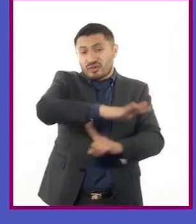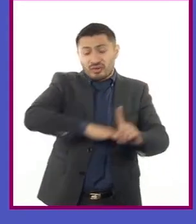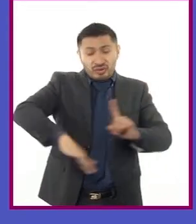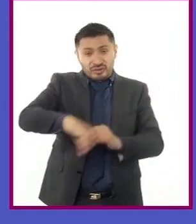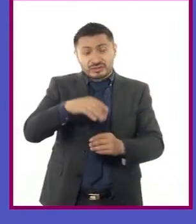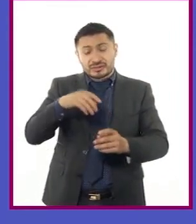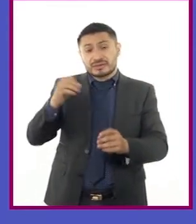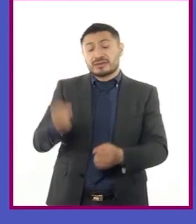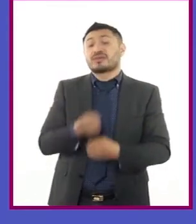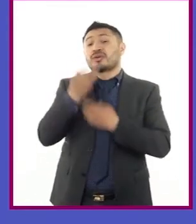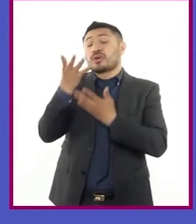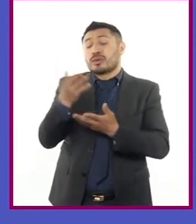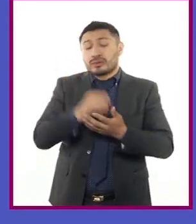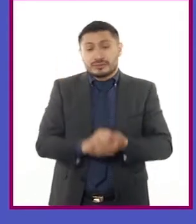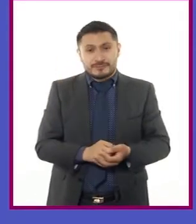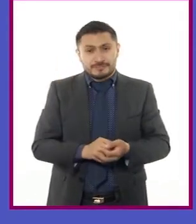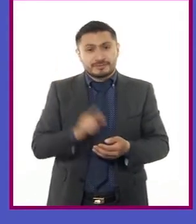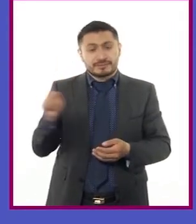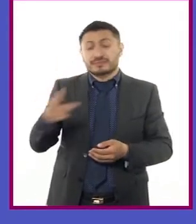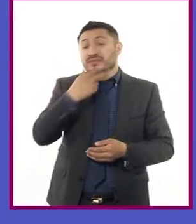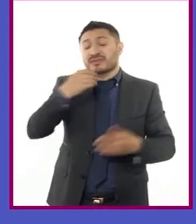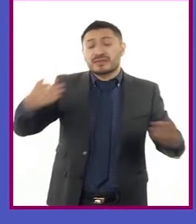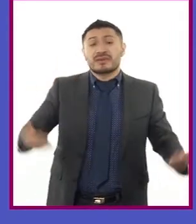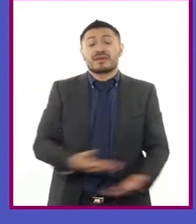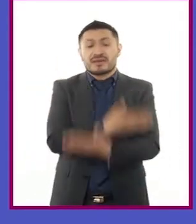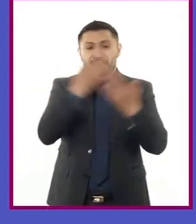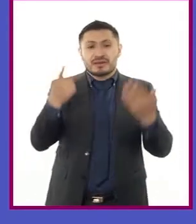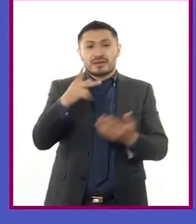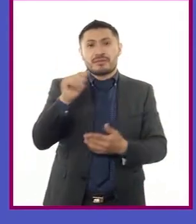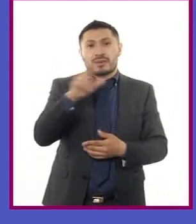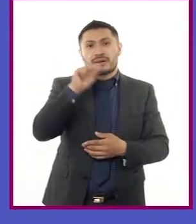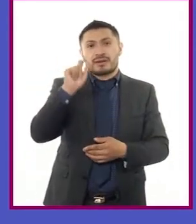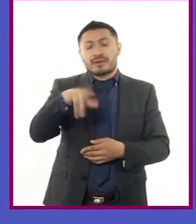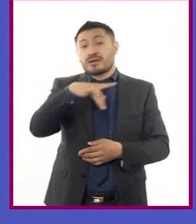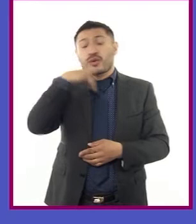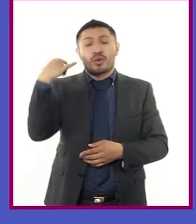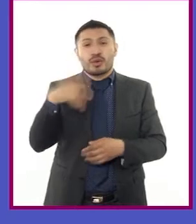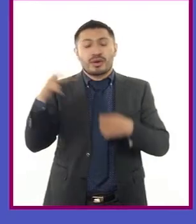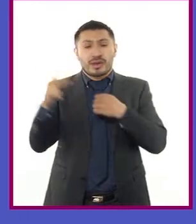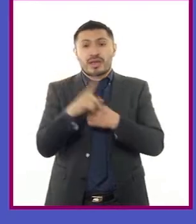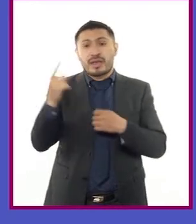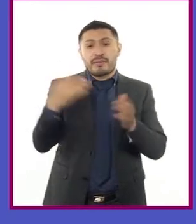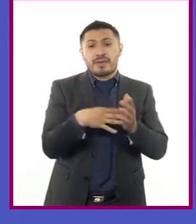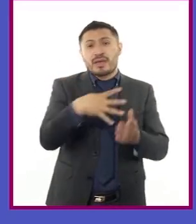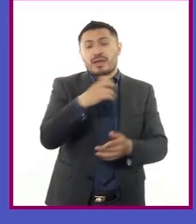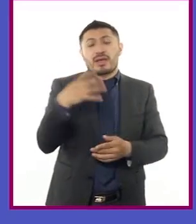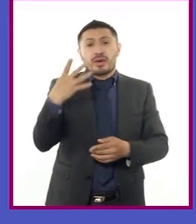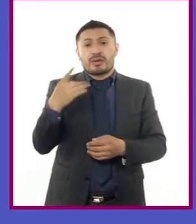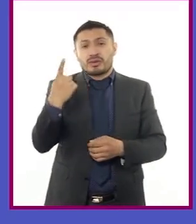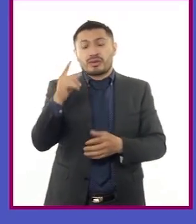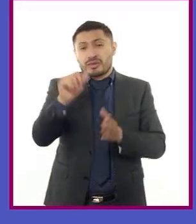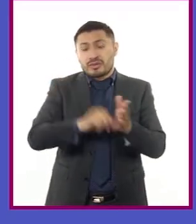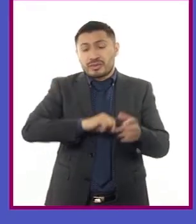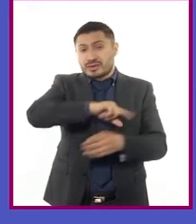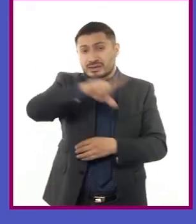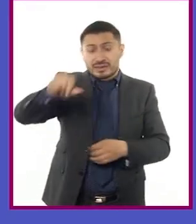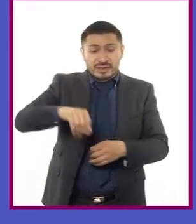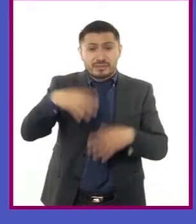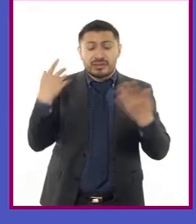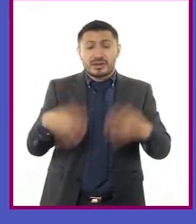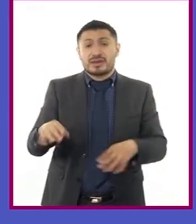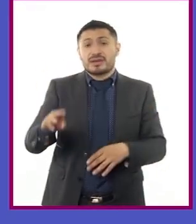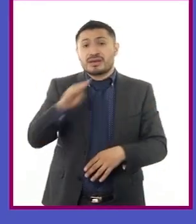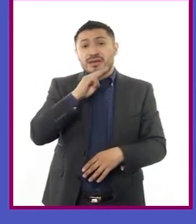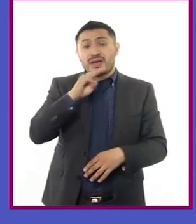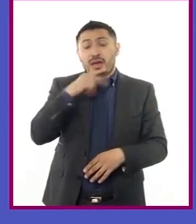poema. Pablo Neruda nació en Parral, Chile, en 1904. Un mes después de su nacimiento, falleció